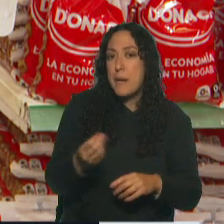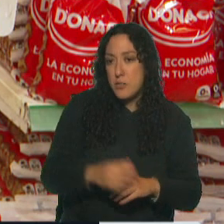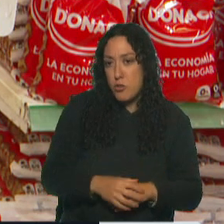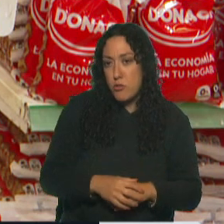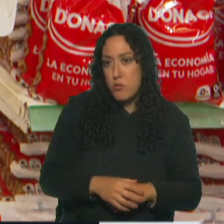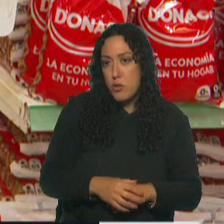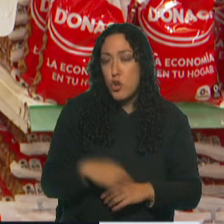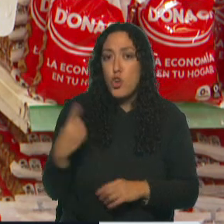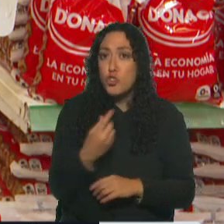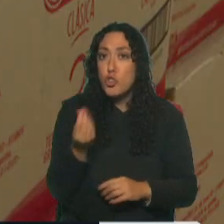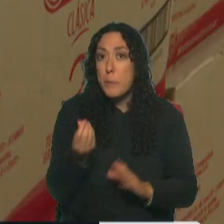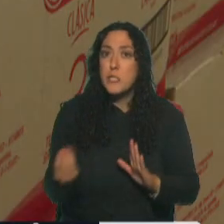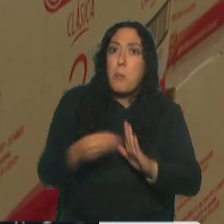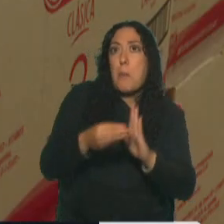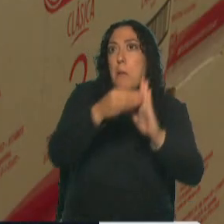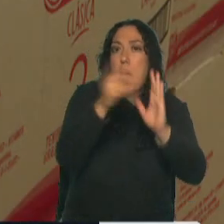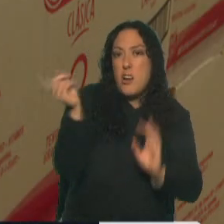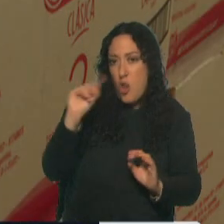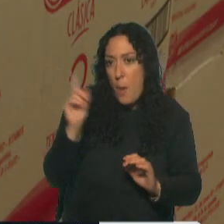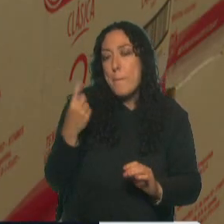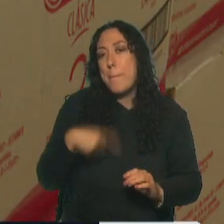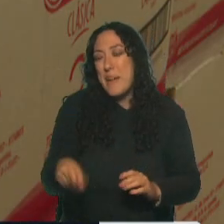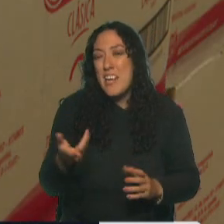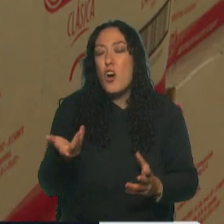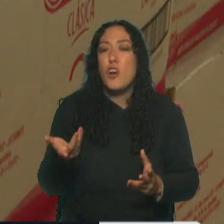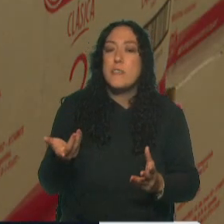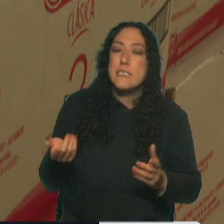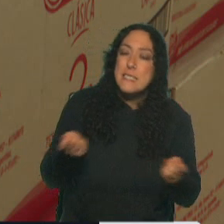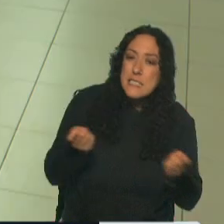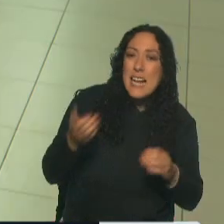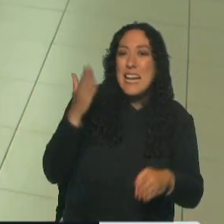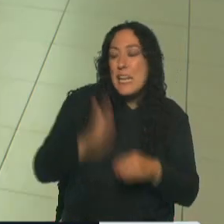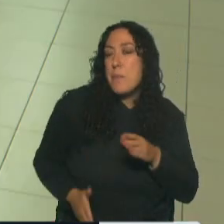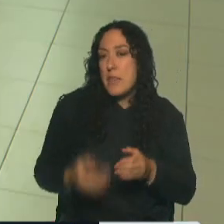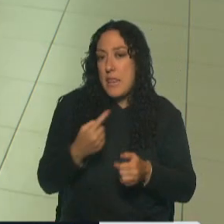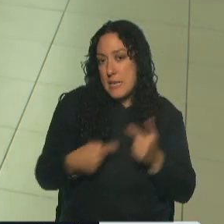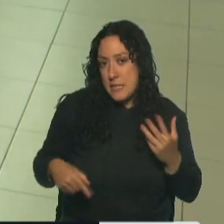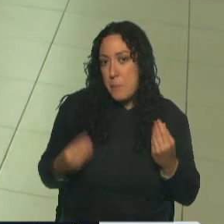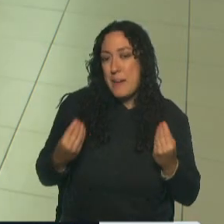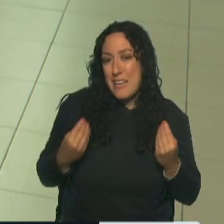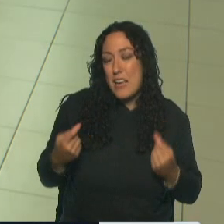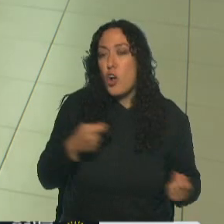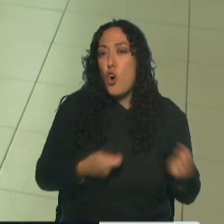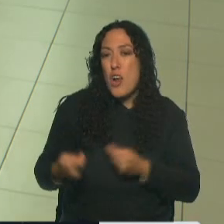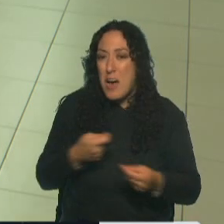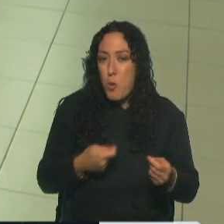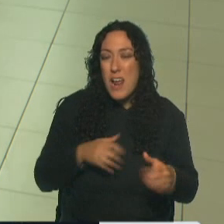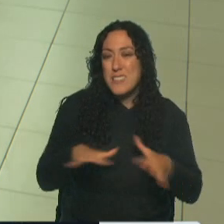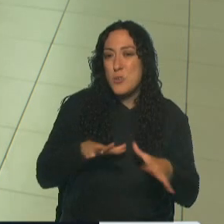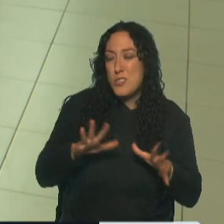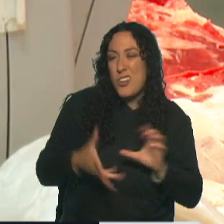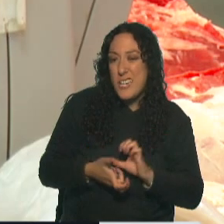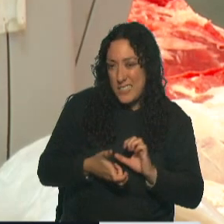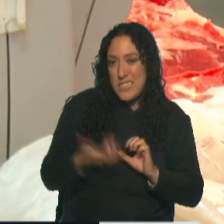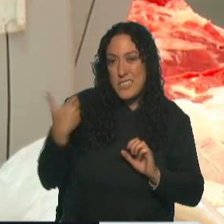somos formadores de precios, pero sí lo que podemos hacer es sacrificar márgenes para colaborar con esta difícil situación que vamos